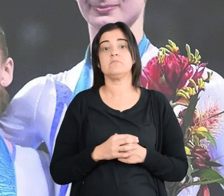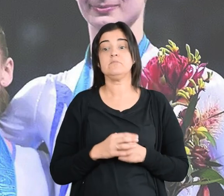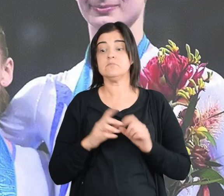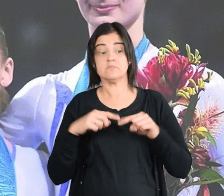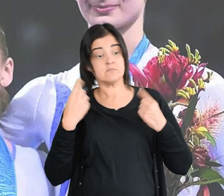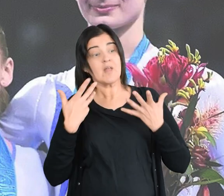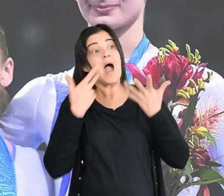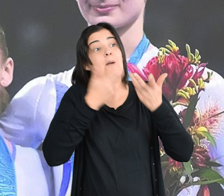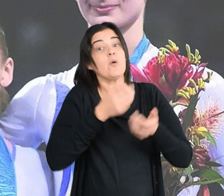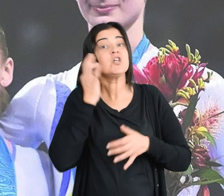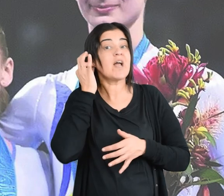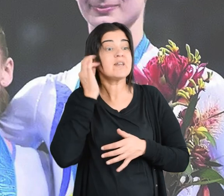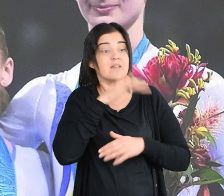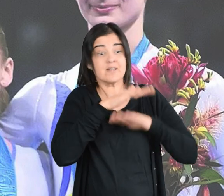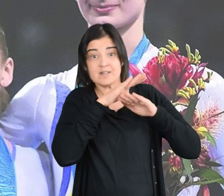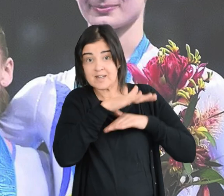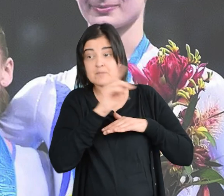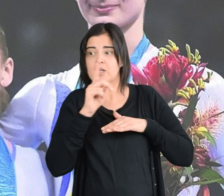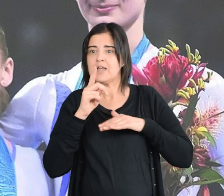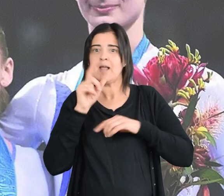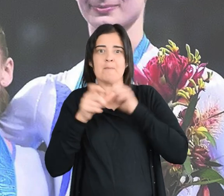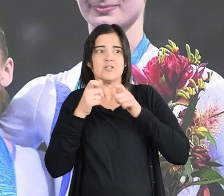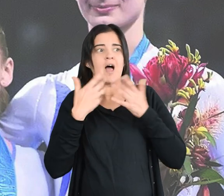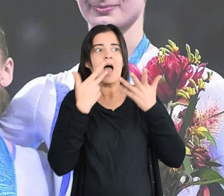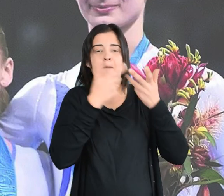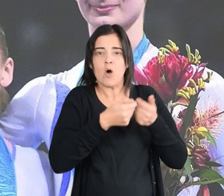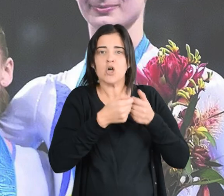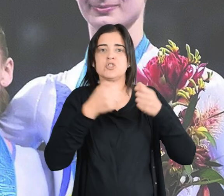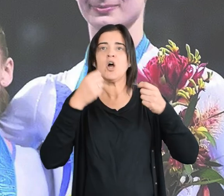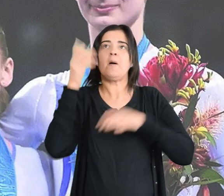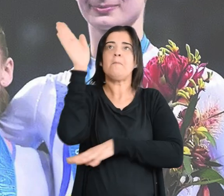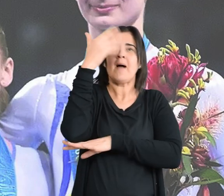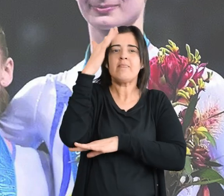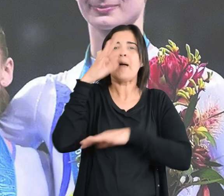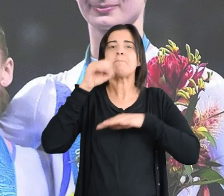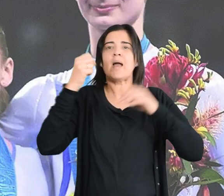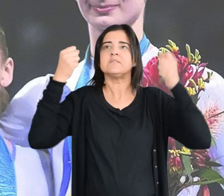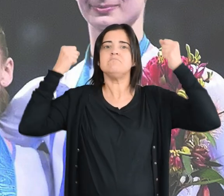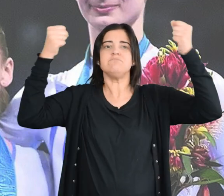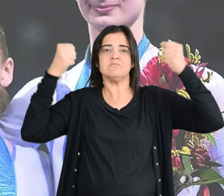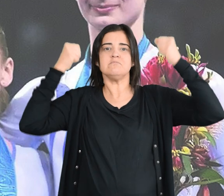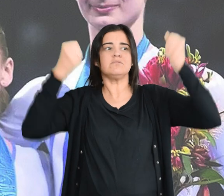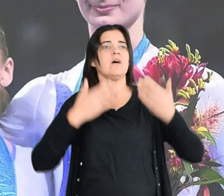en apoyo a la gimnasta sus seguidores llenaron las calles con banderas y pancartas